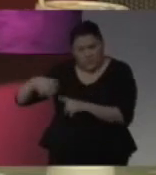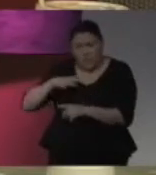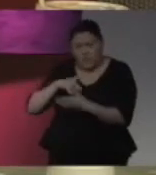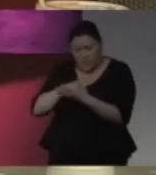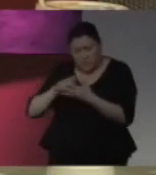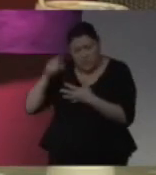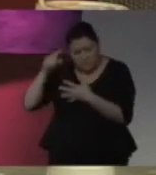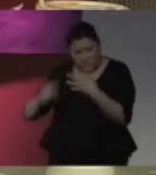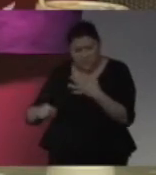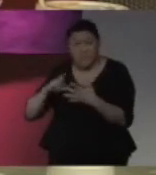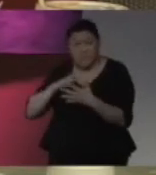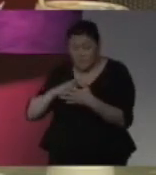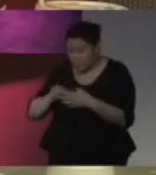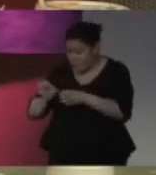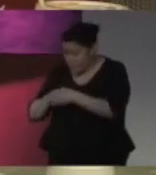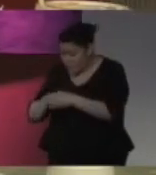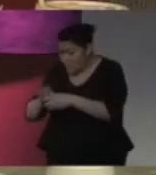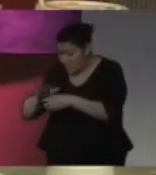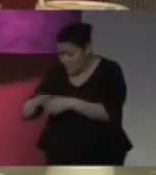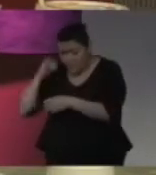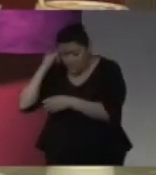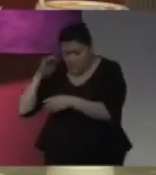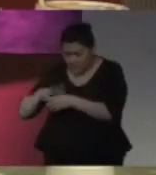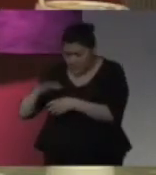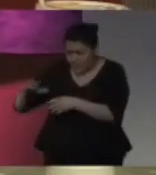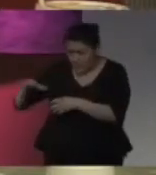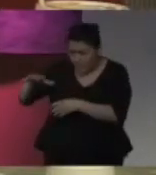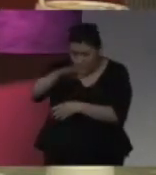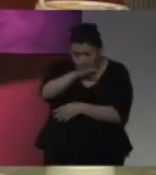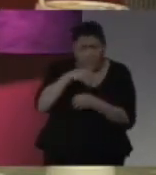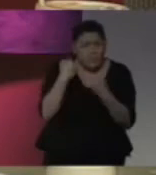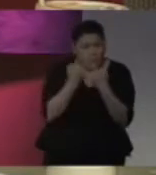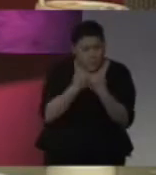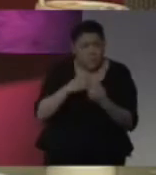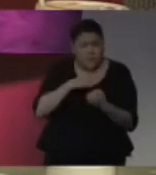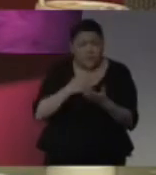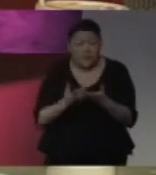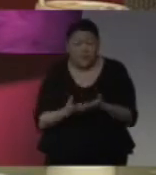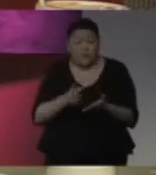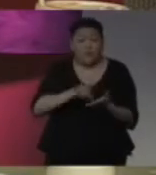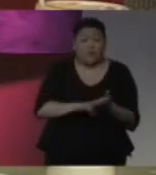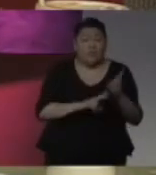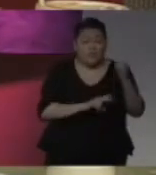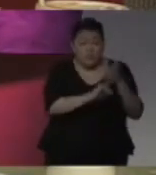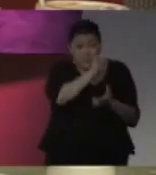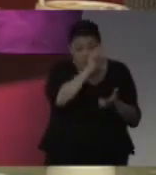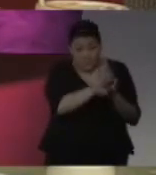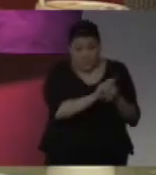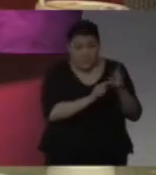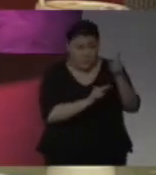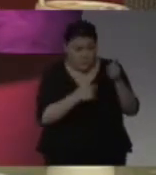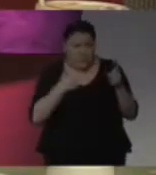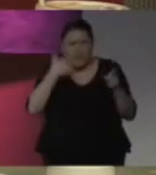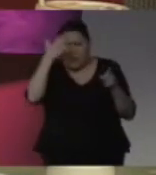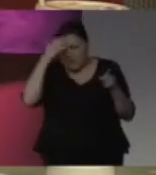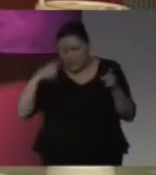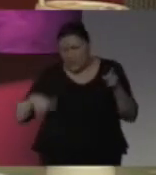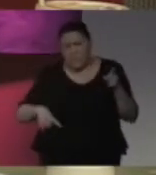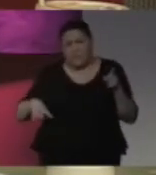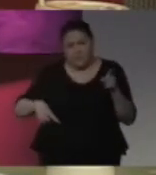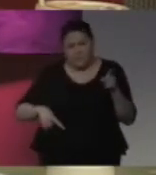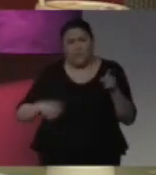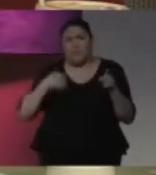comunales en las comunidades, pero que eso no significa que se desconozca la estructura jurídica liberal. De hecho, el